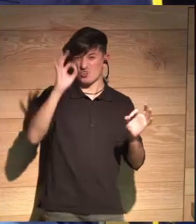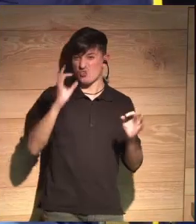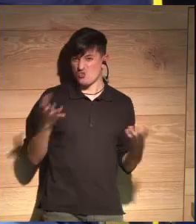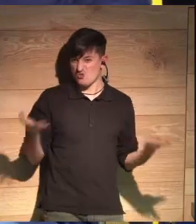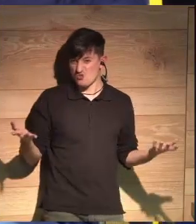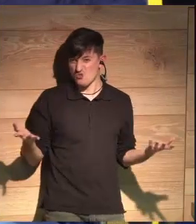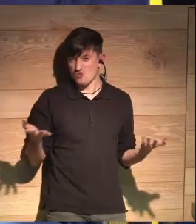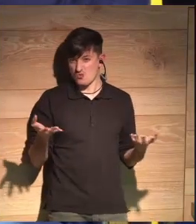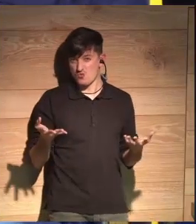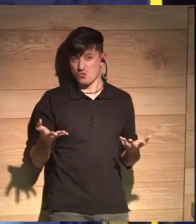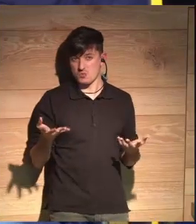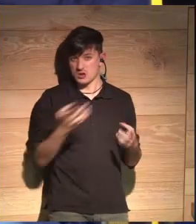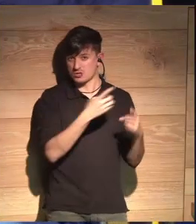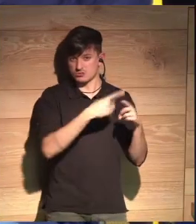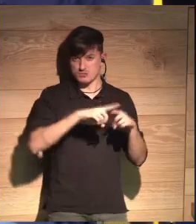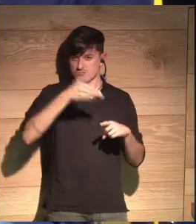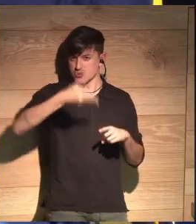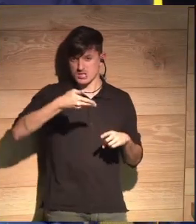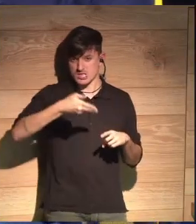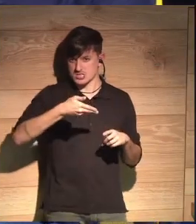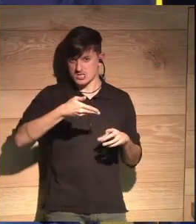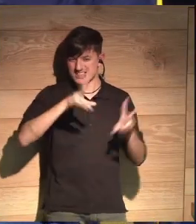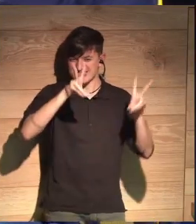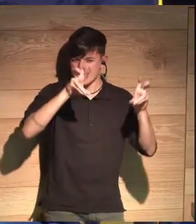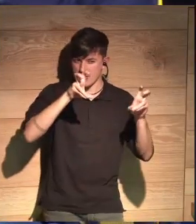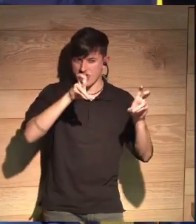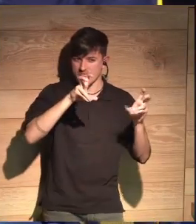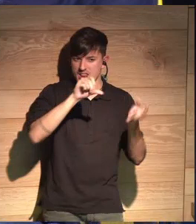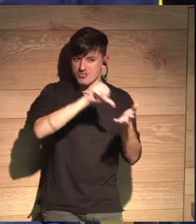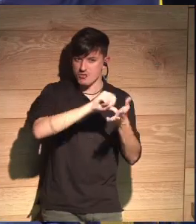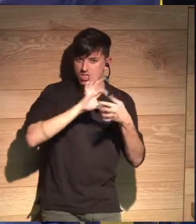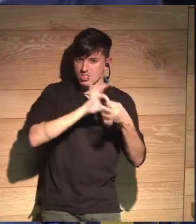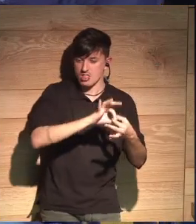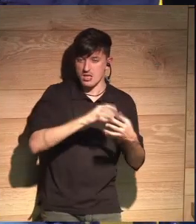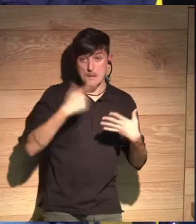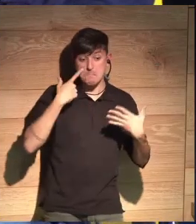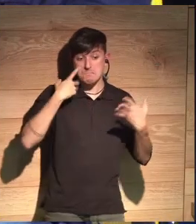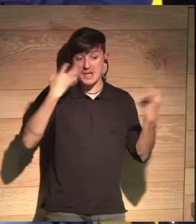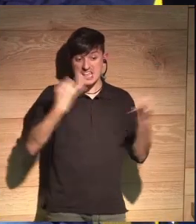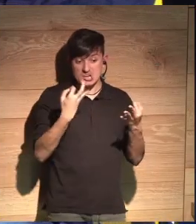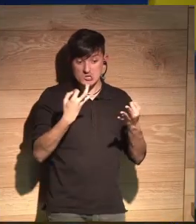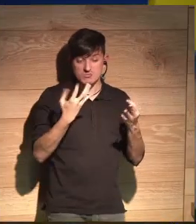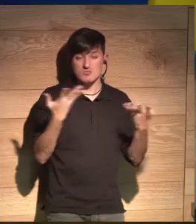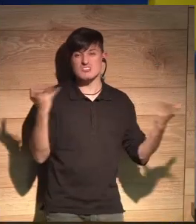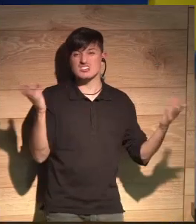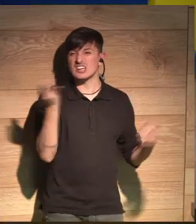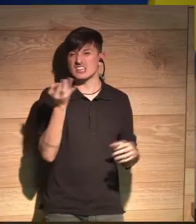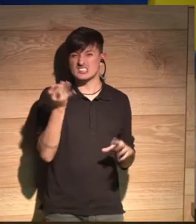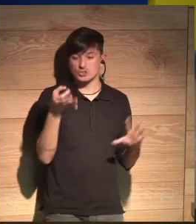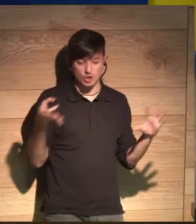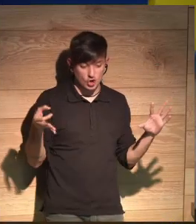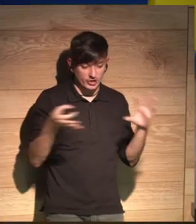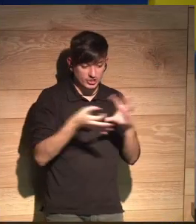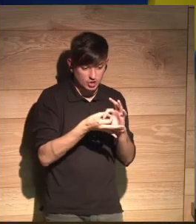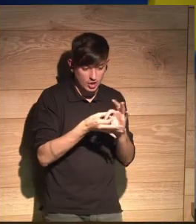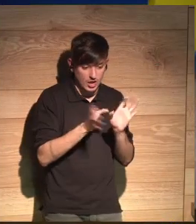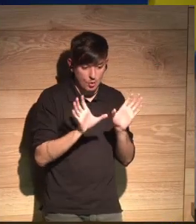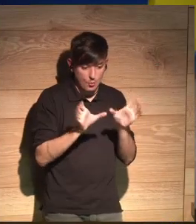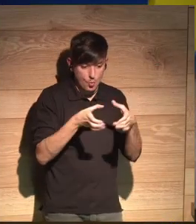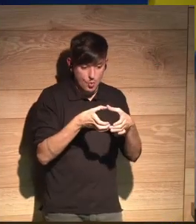la cosa fundamental de la ciudad y el gran peligro hoy que muchas ciudades esa conexión la comunidad el